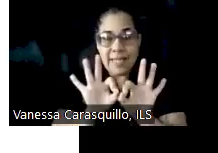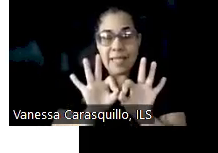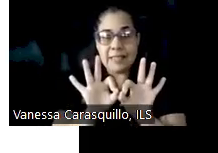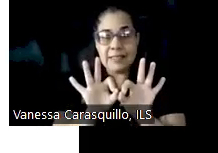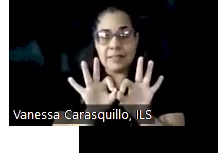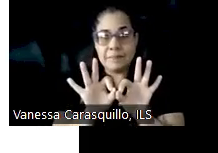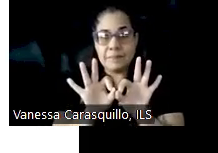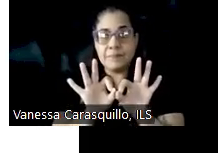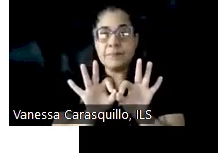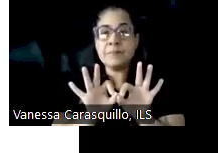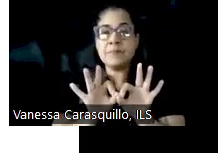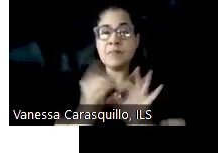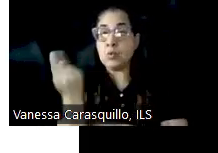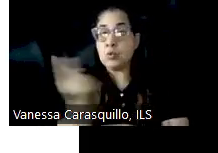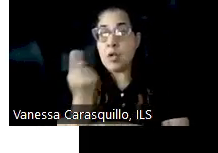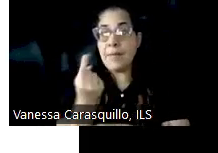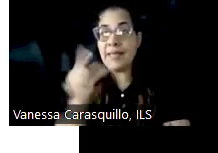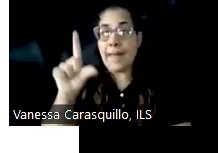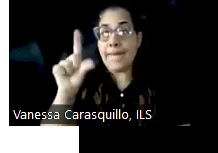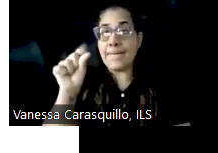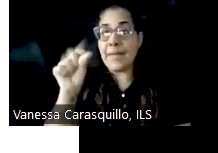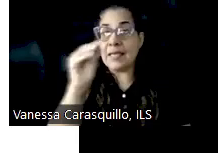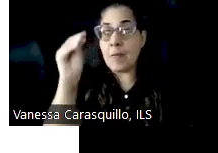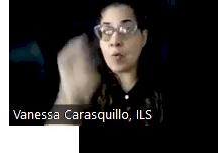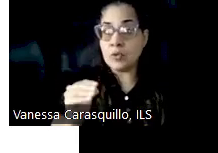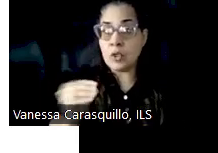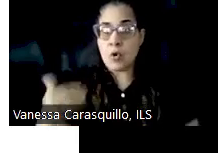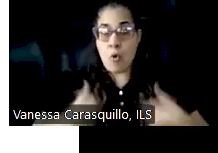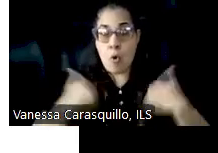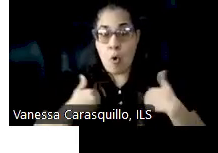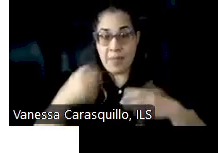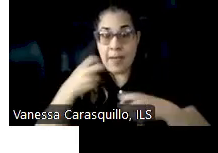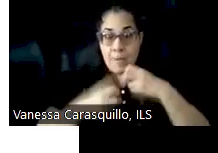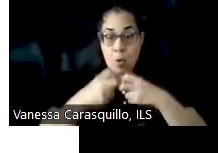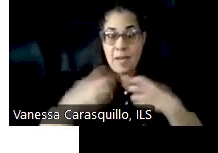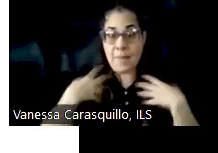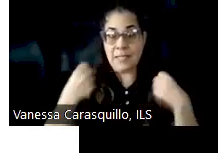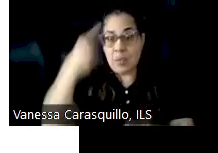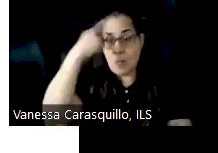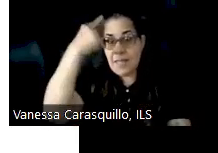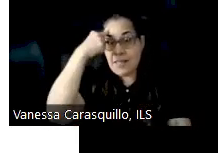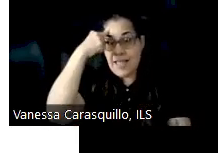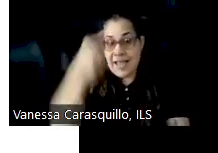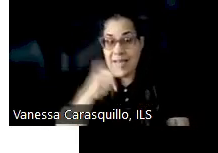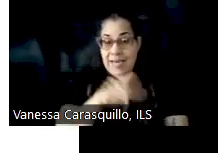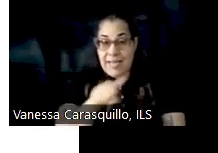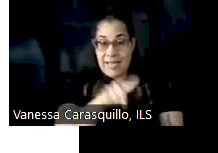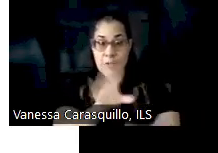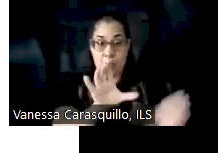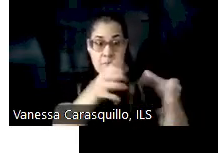que solamente el 20% de los jóvenes que tienen problemas de salud mental reciben un tratamiento